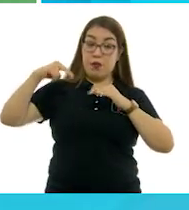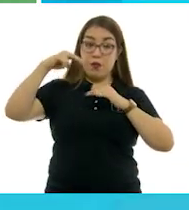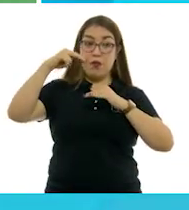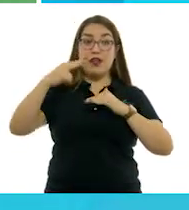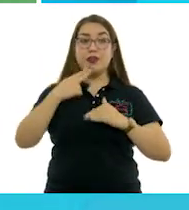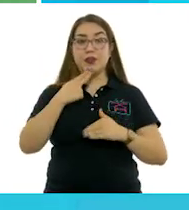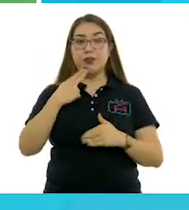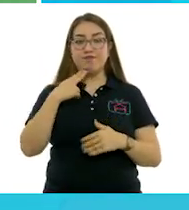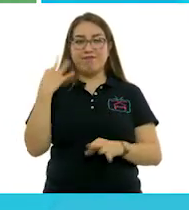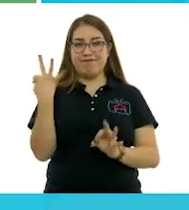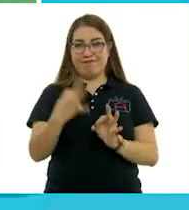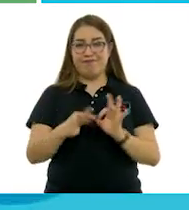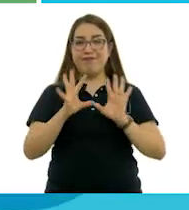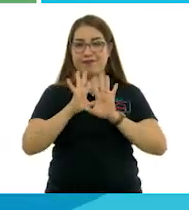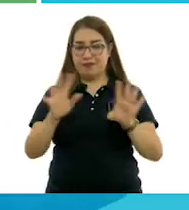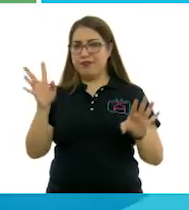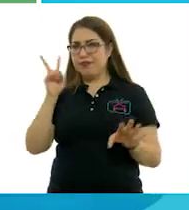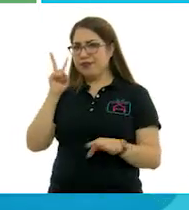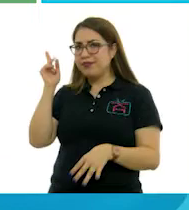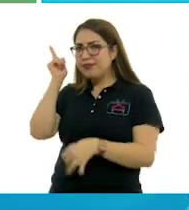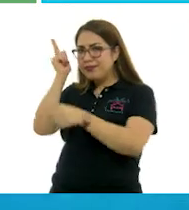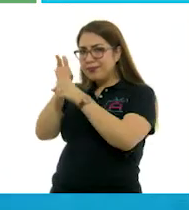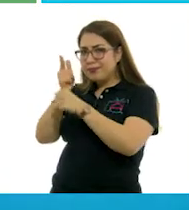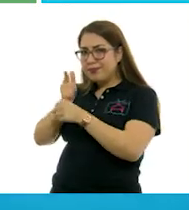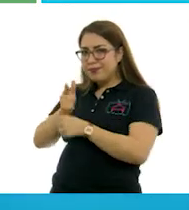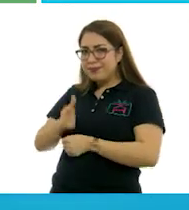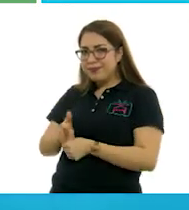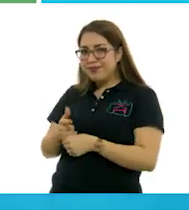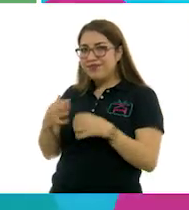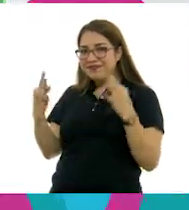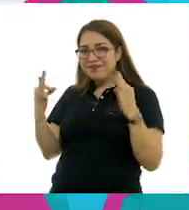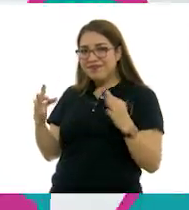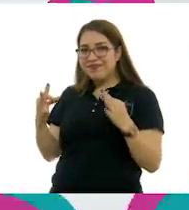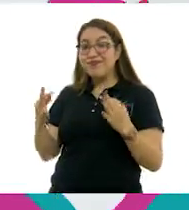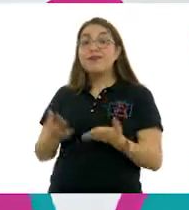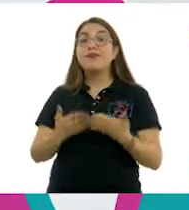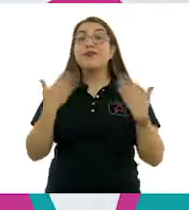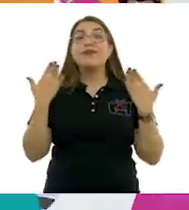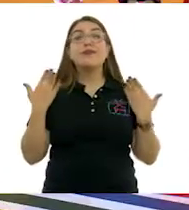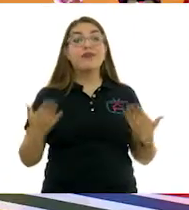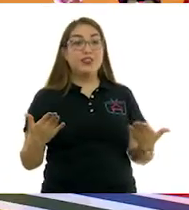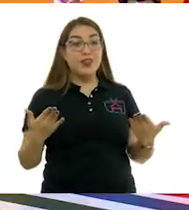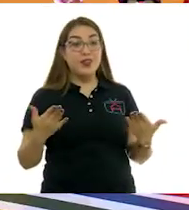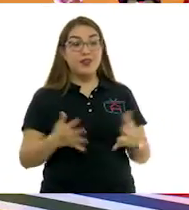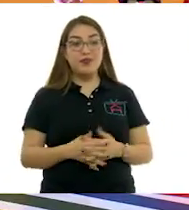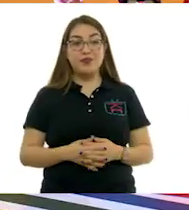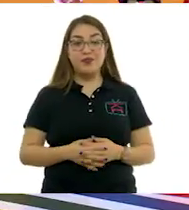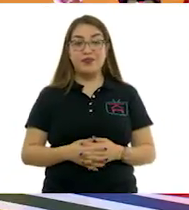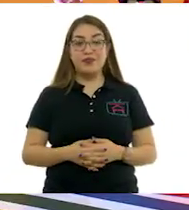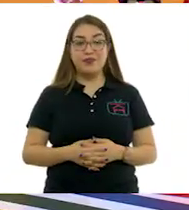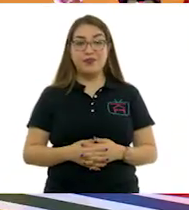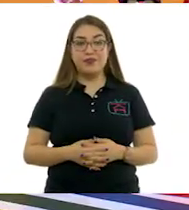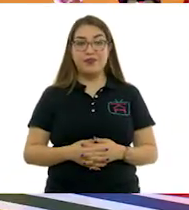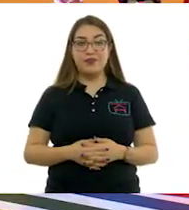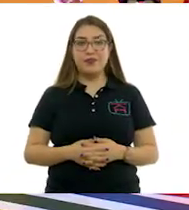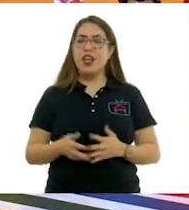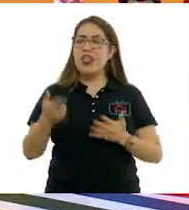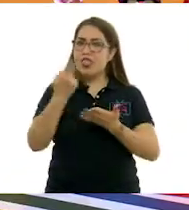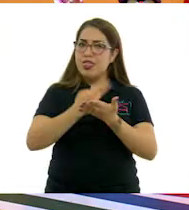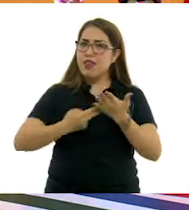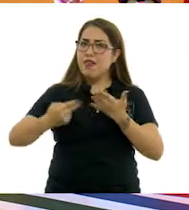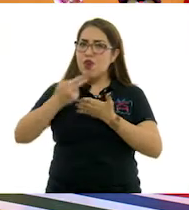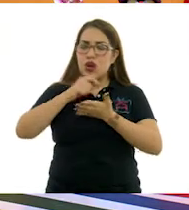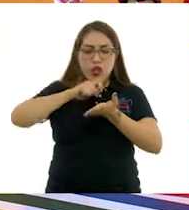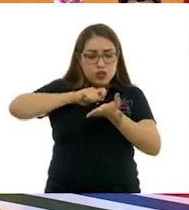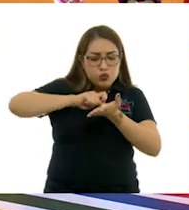que ubicamos y reconocimos estos espacios, entonces vamos a trazar o dibujar algunas